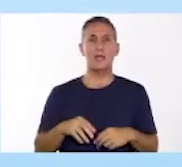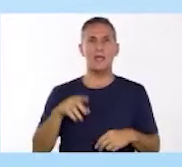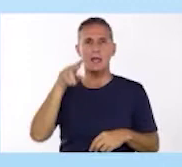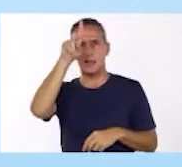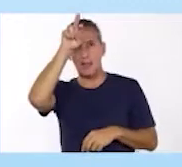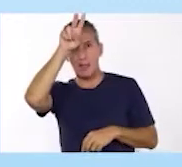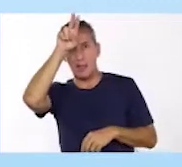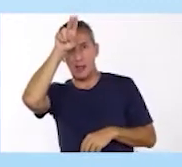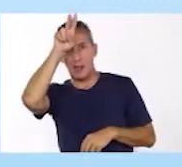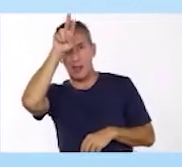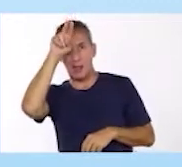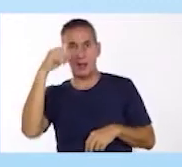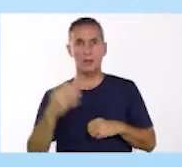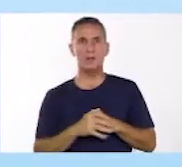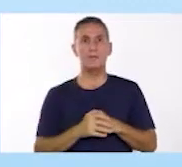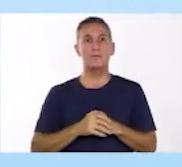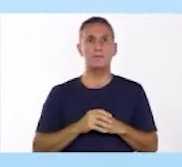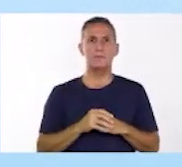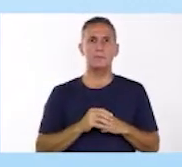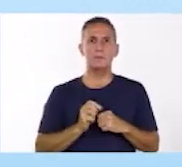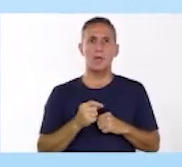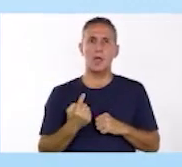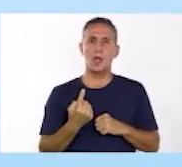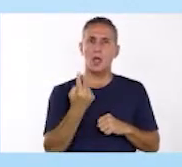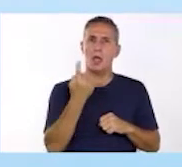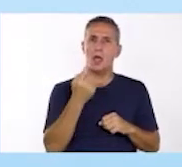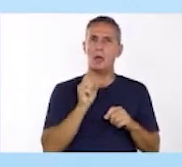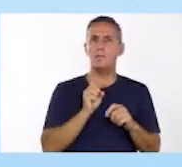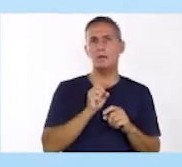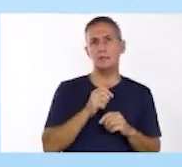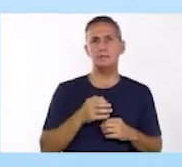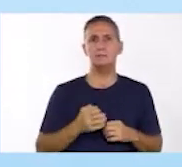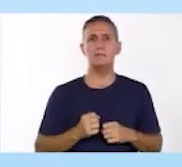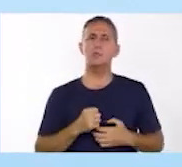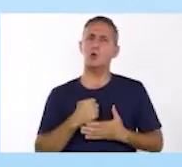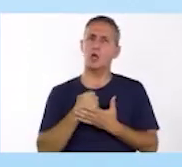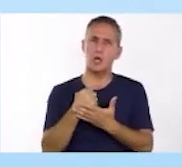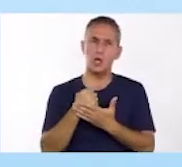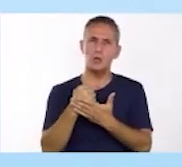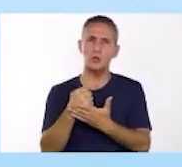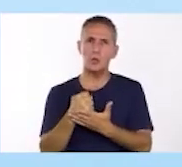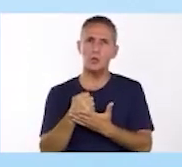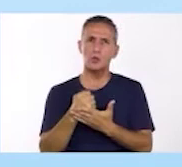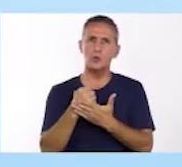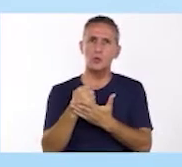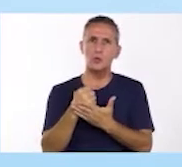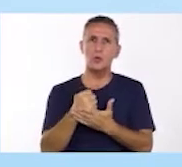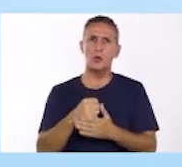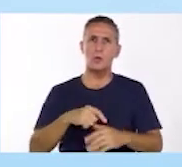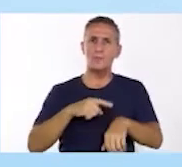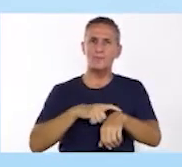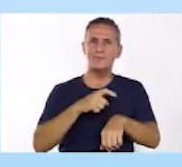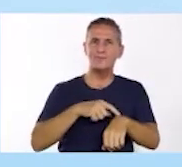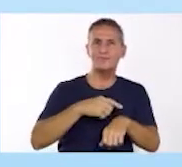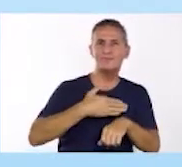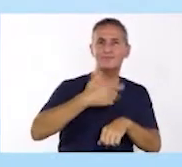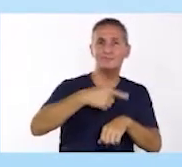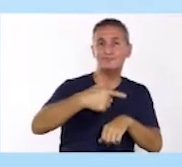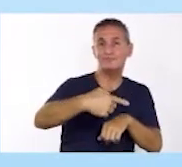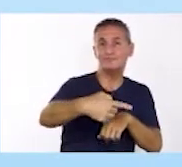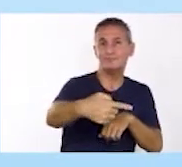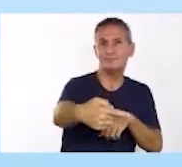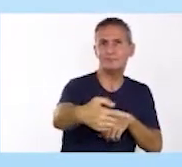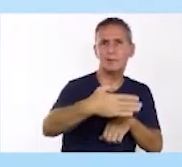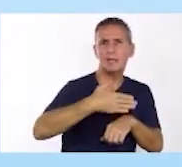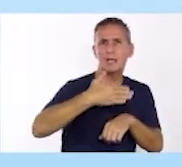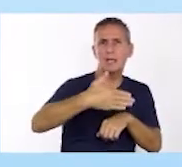esa metamorfosis. Al principio le atendía bien, pero mientras el tiempo pasa, su disponibilidad